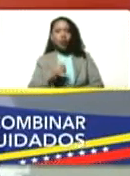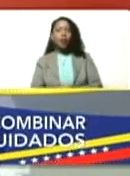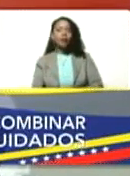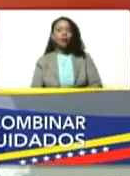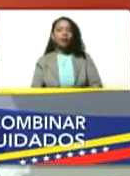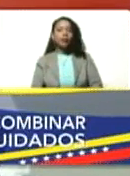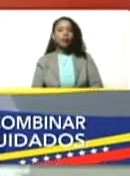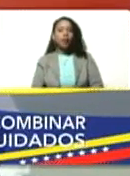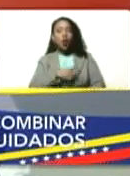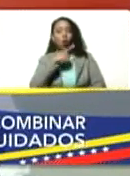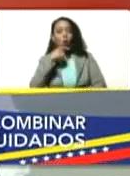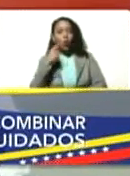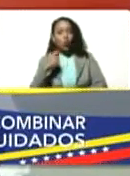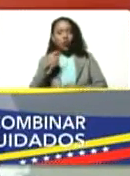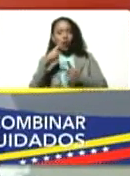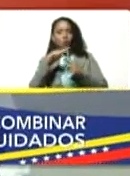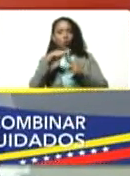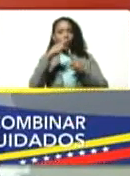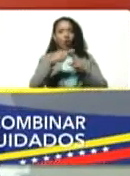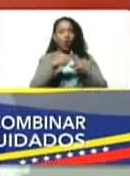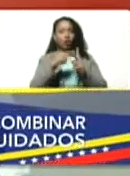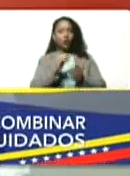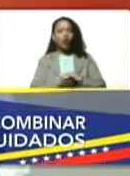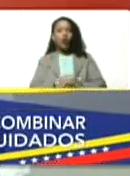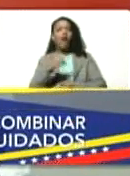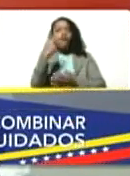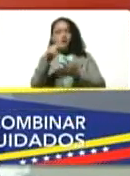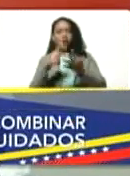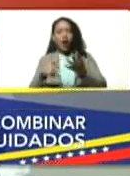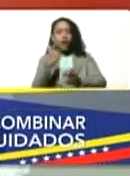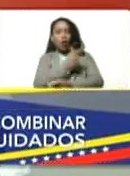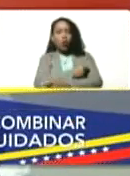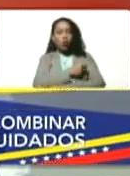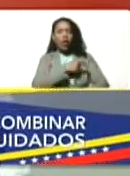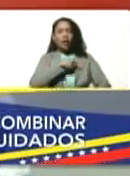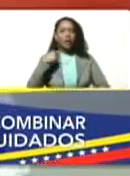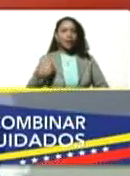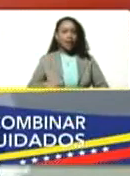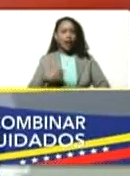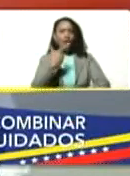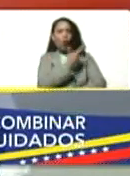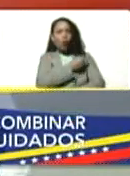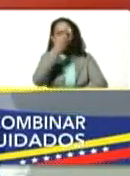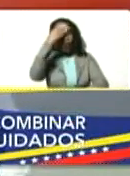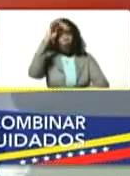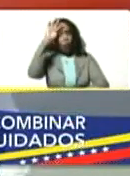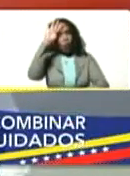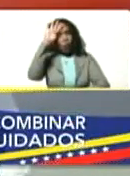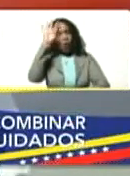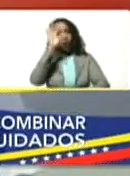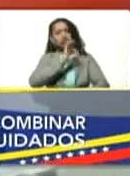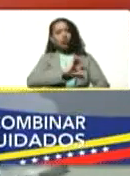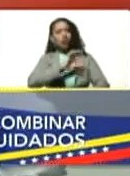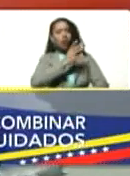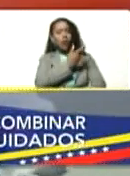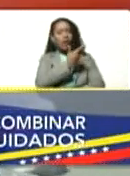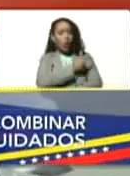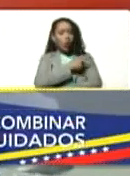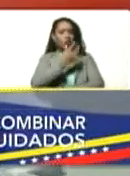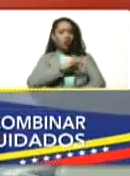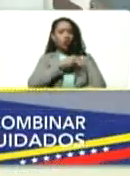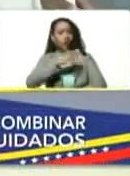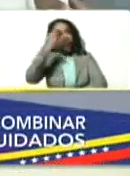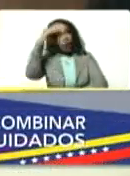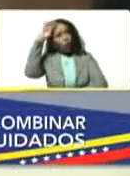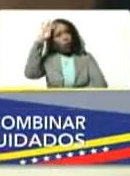Sputnik Light, con las vacunas chinas, varias vacunas chinas, con la vacuna Abdala, con la vacuna Soberana. Y bueno, el proceso